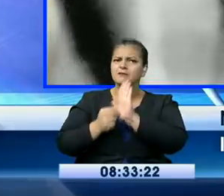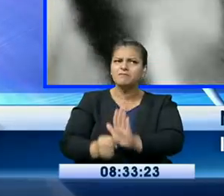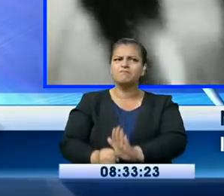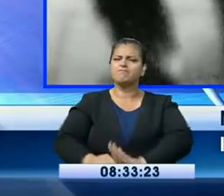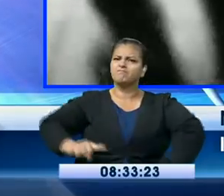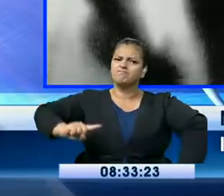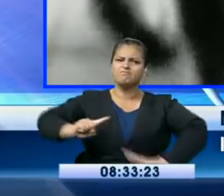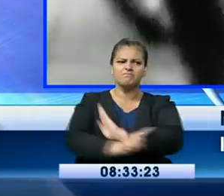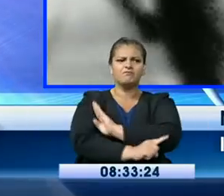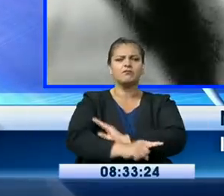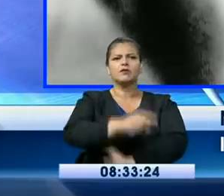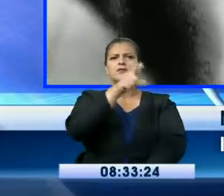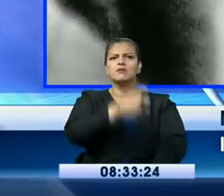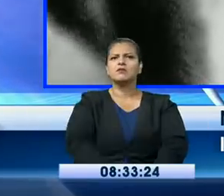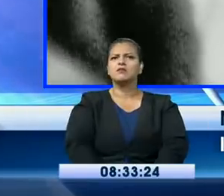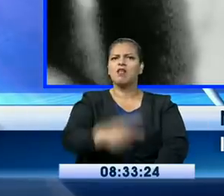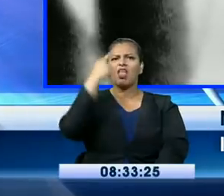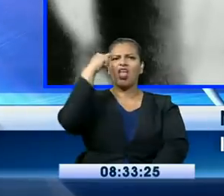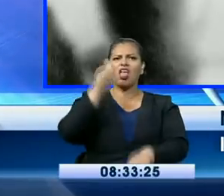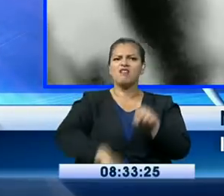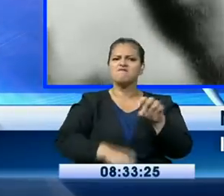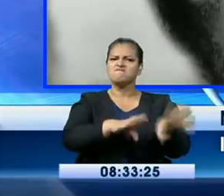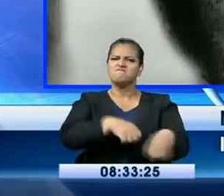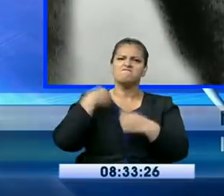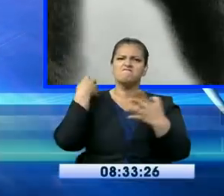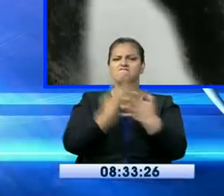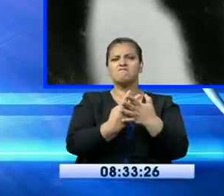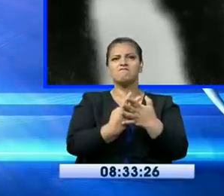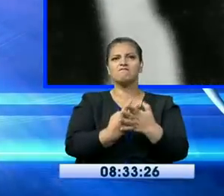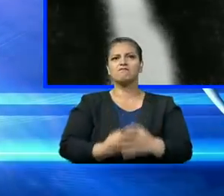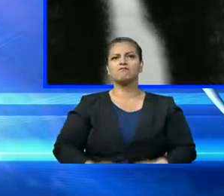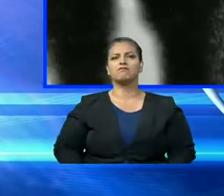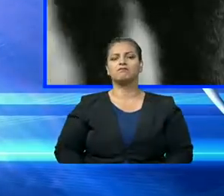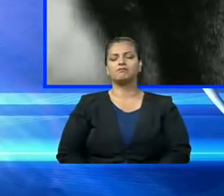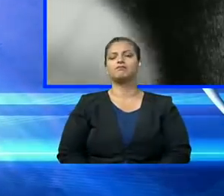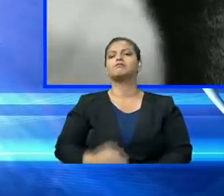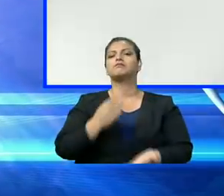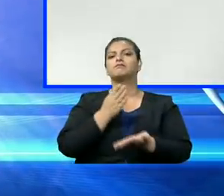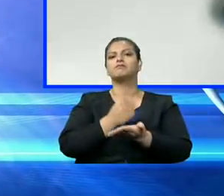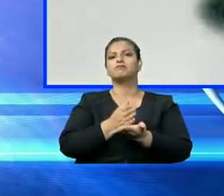es necesario tenemos que irnos a una pausa no selena